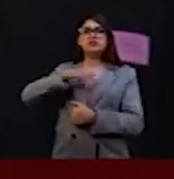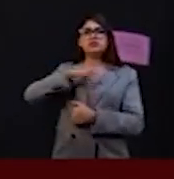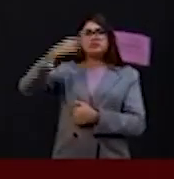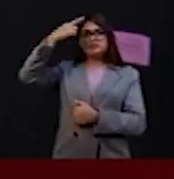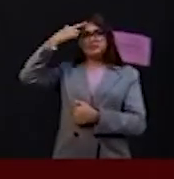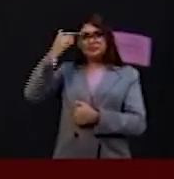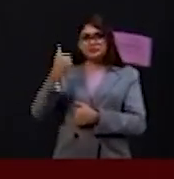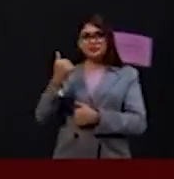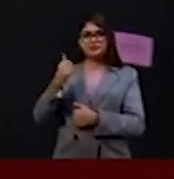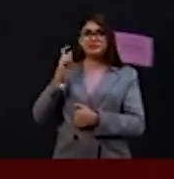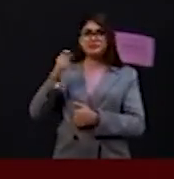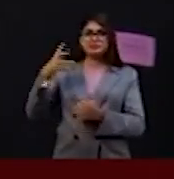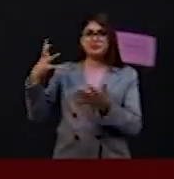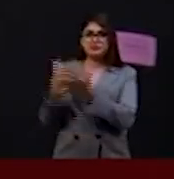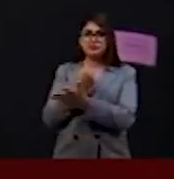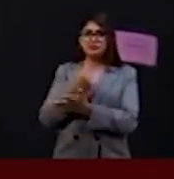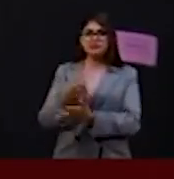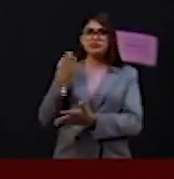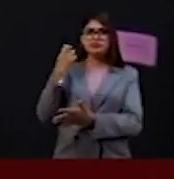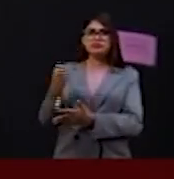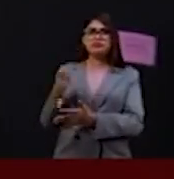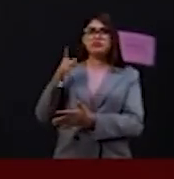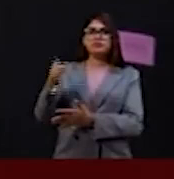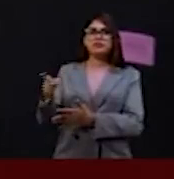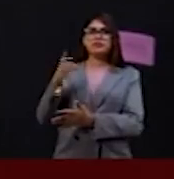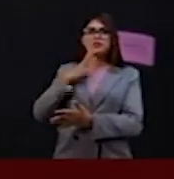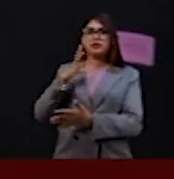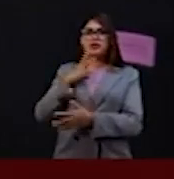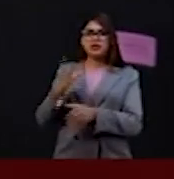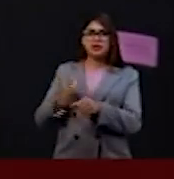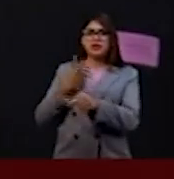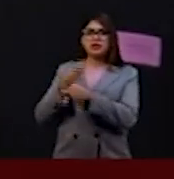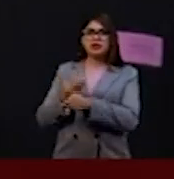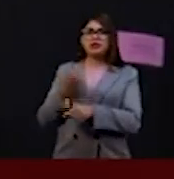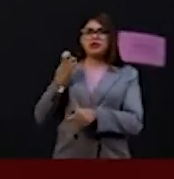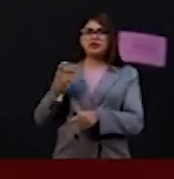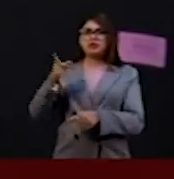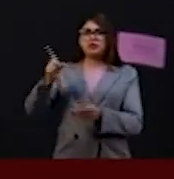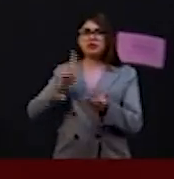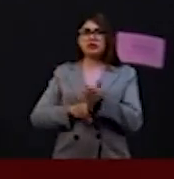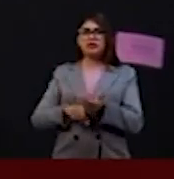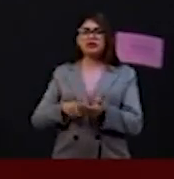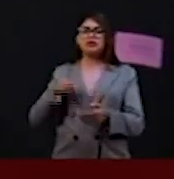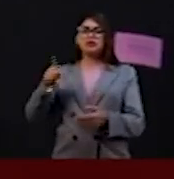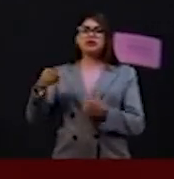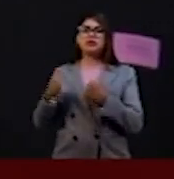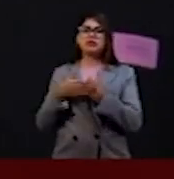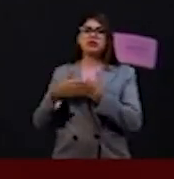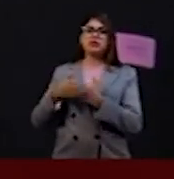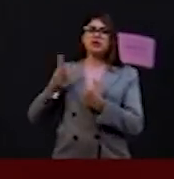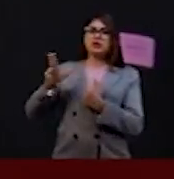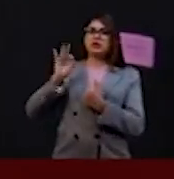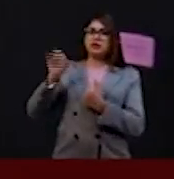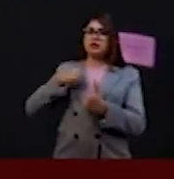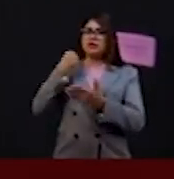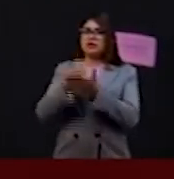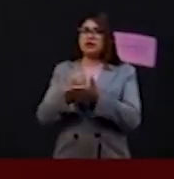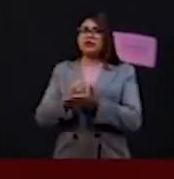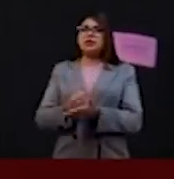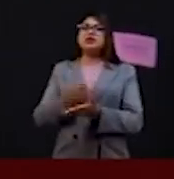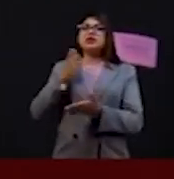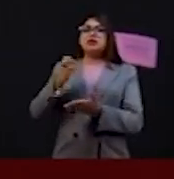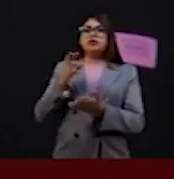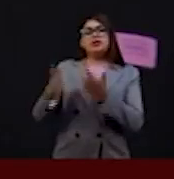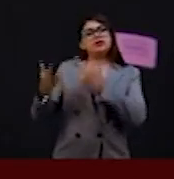ganar y que se restituirán, si son aprobados estos dictámenes el próximo martes, se restituirán a su